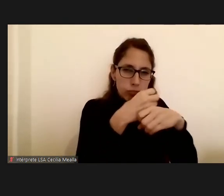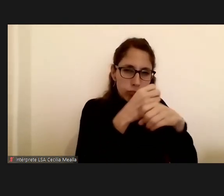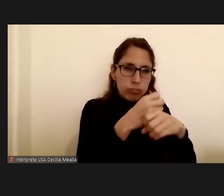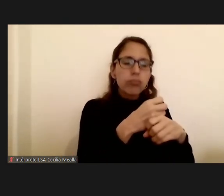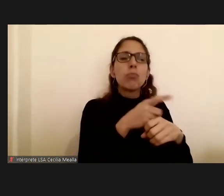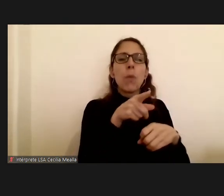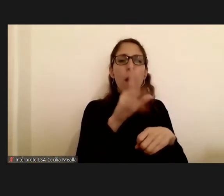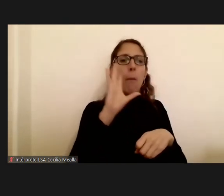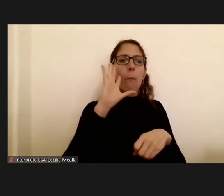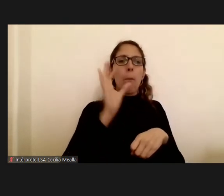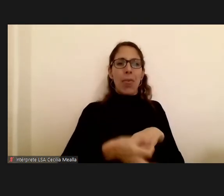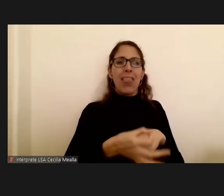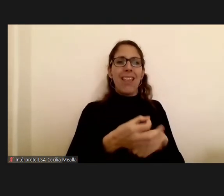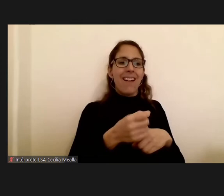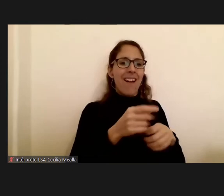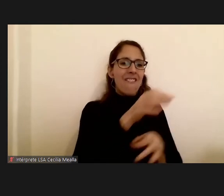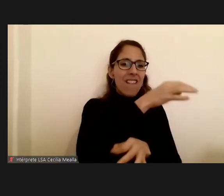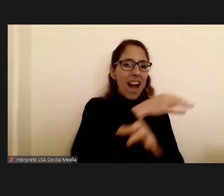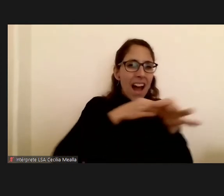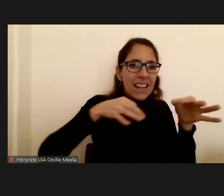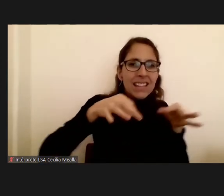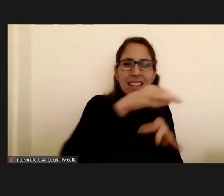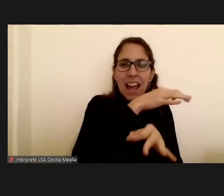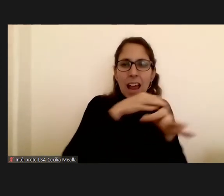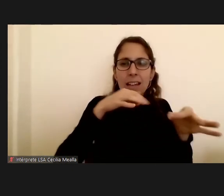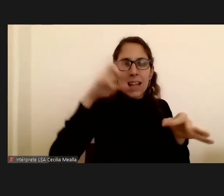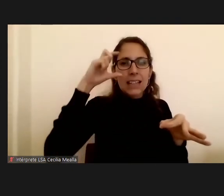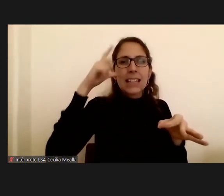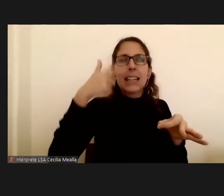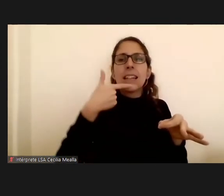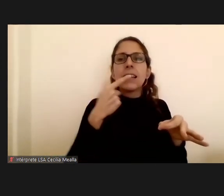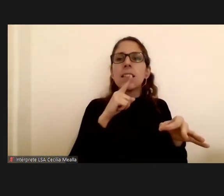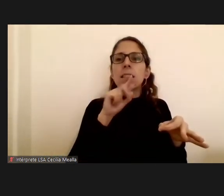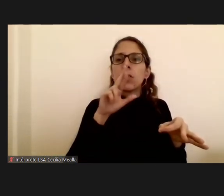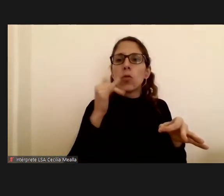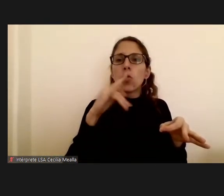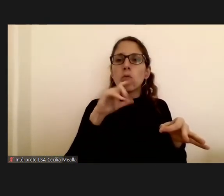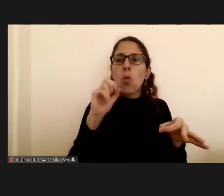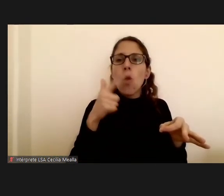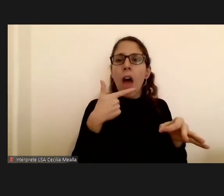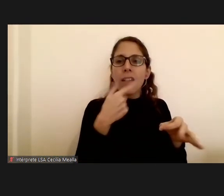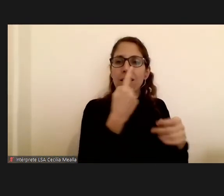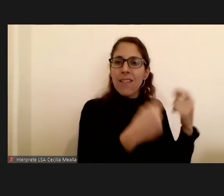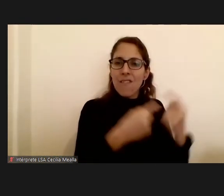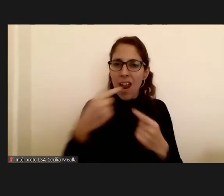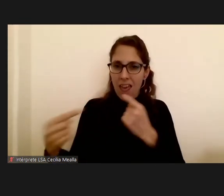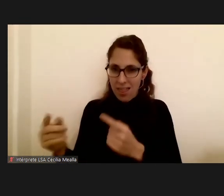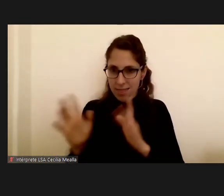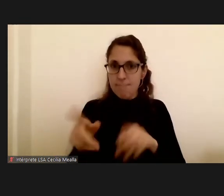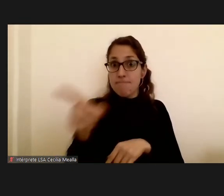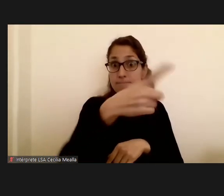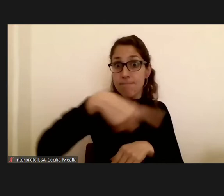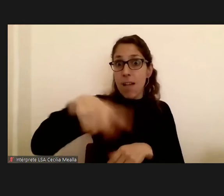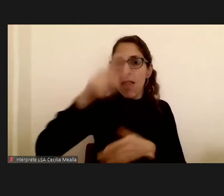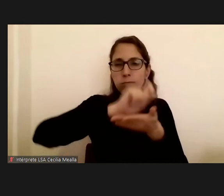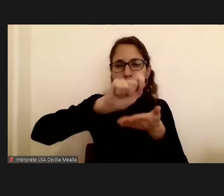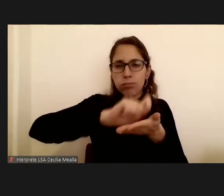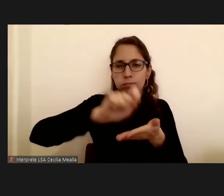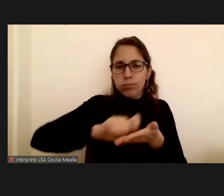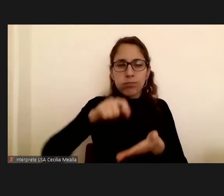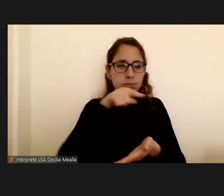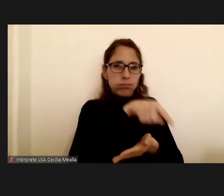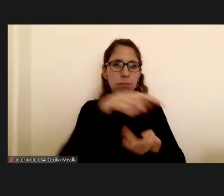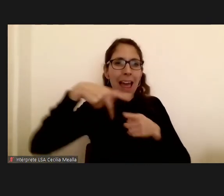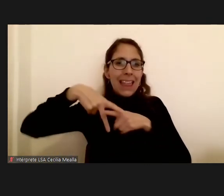diversas estructuras bacterianas. ¿Sí? Entonces tienen que poner qué tipo de técnica se utiliza para observar